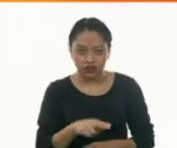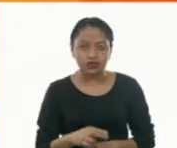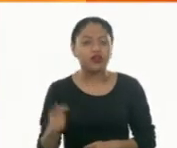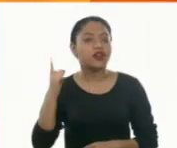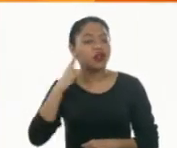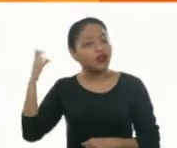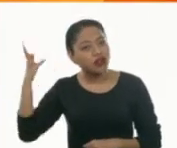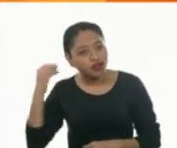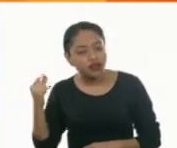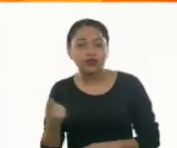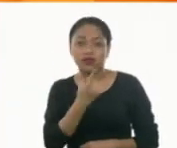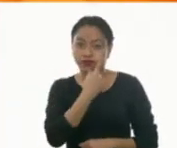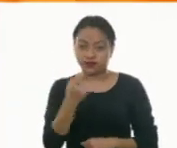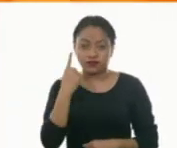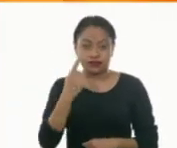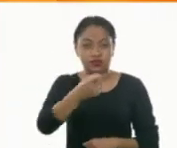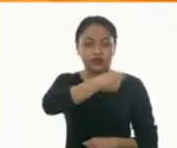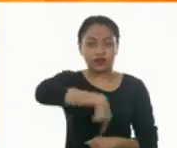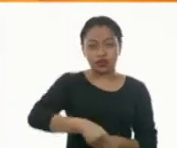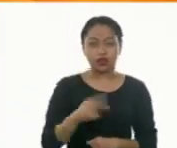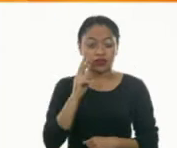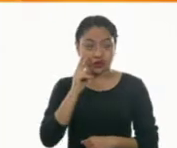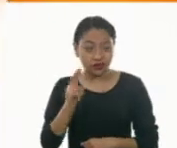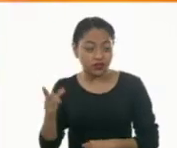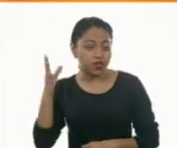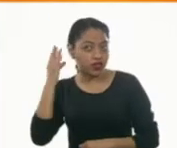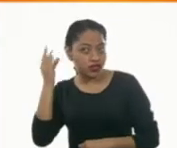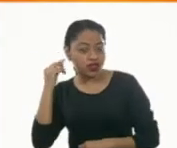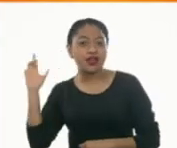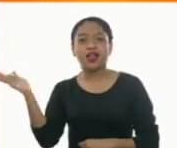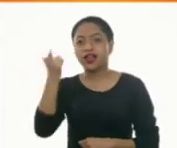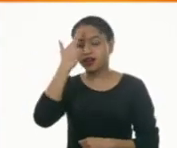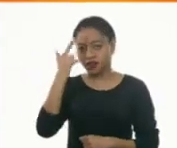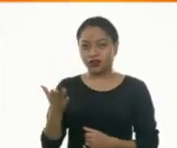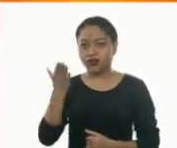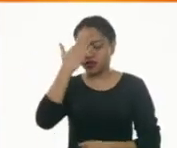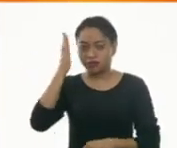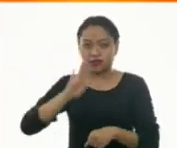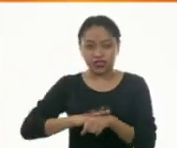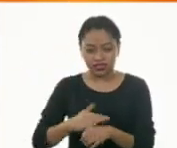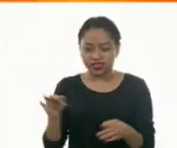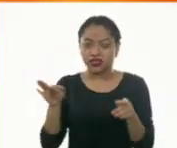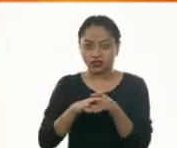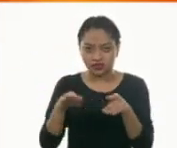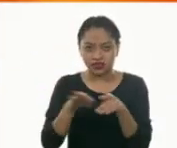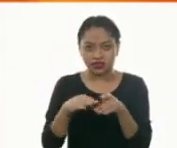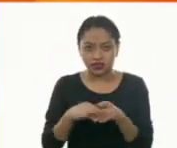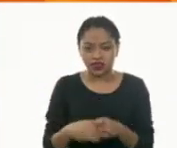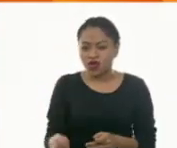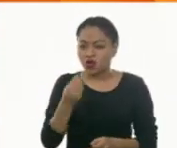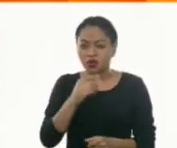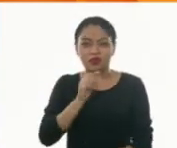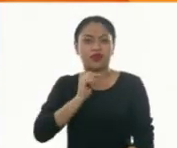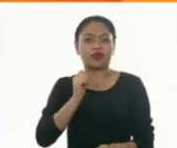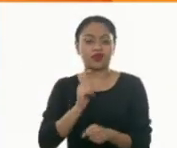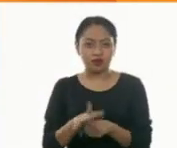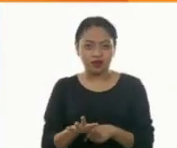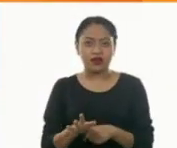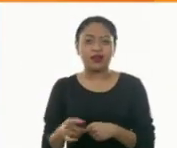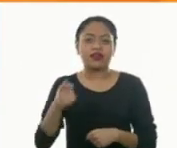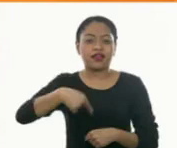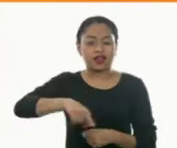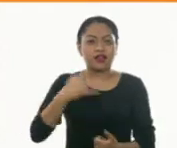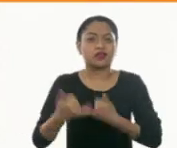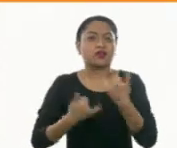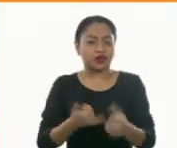a poco a tener memoria visual y auditiva de lo que ven, de lo que viven, de lo que comen, de lo que juegan, que